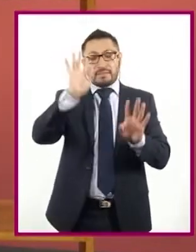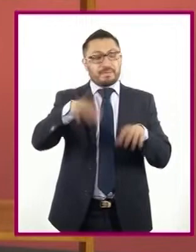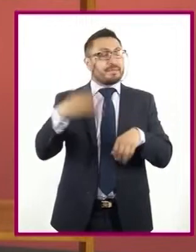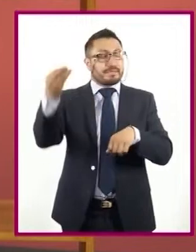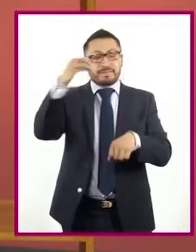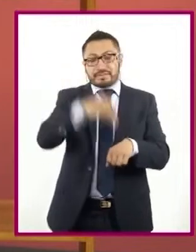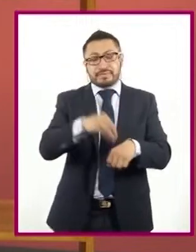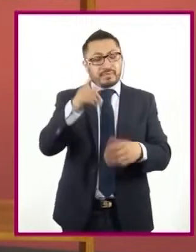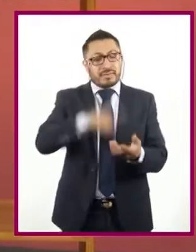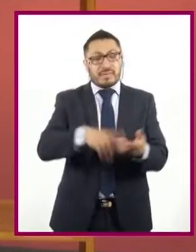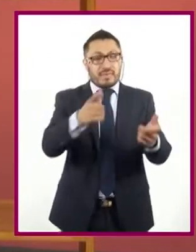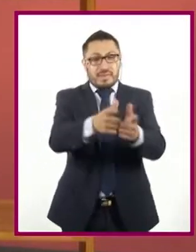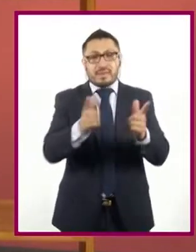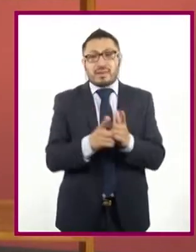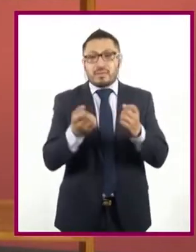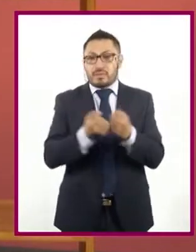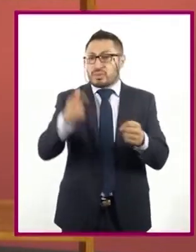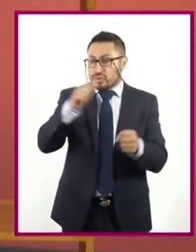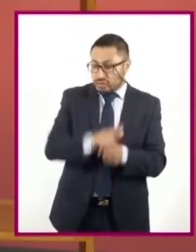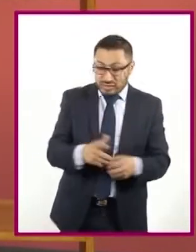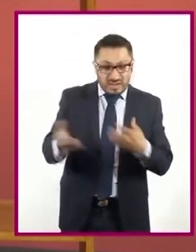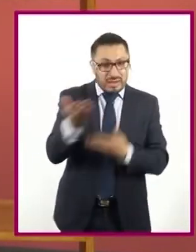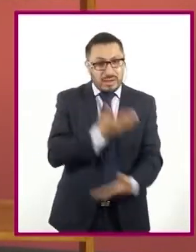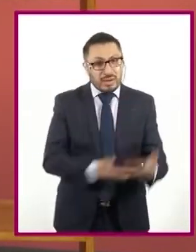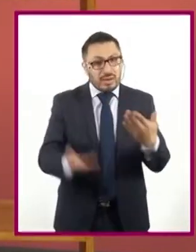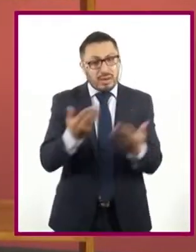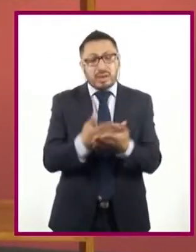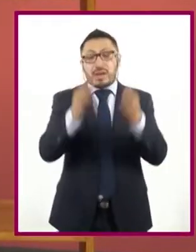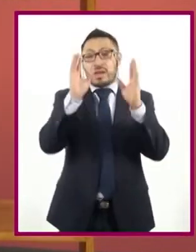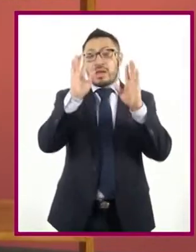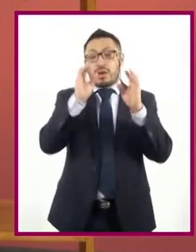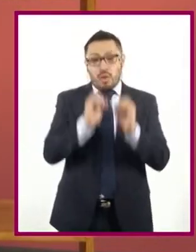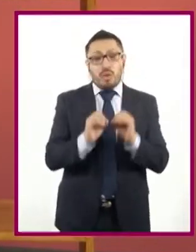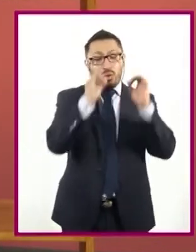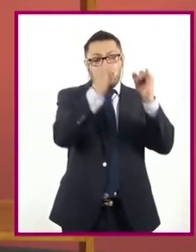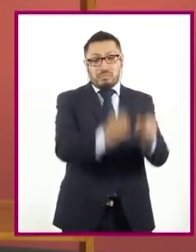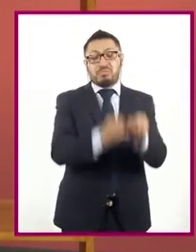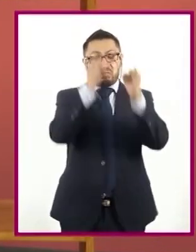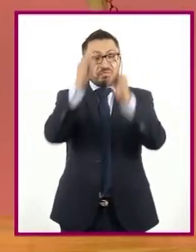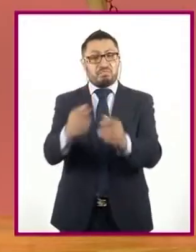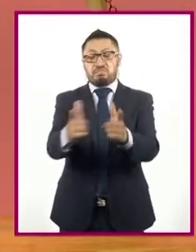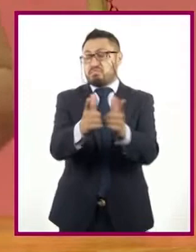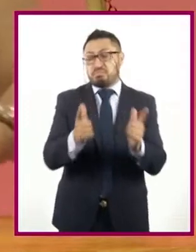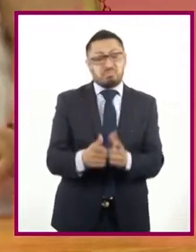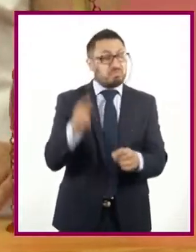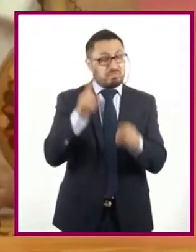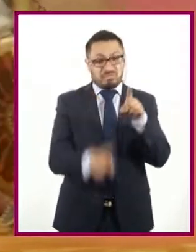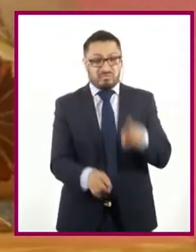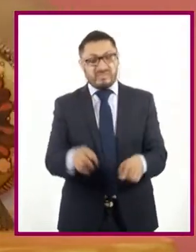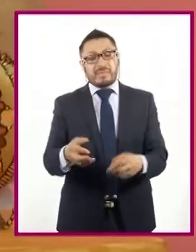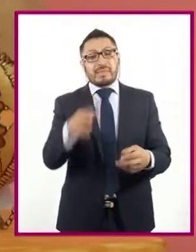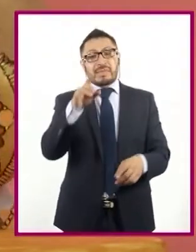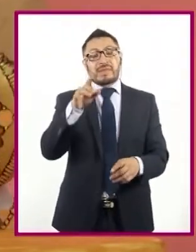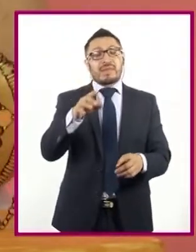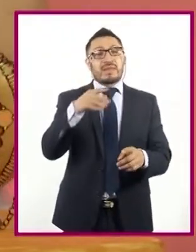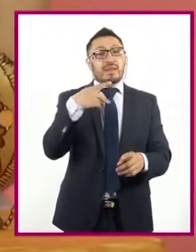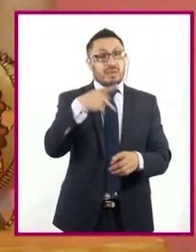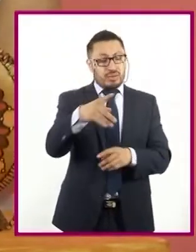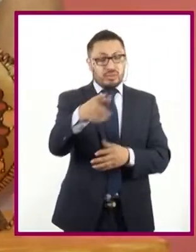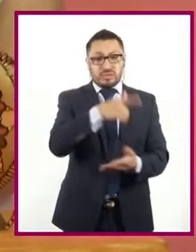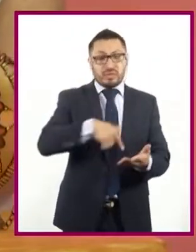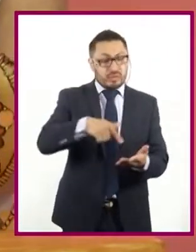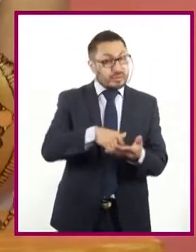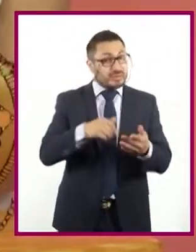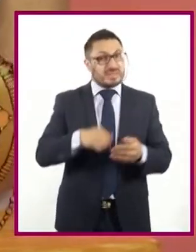grupo social, colectiva e individualmente, en relación con su ambiente natural.